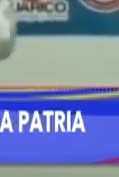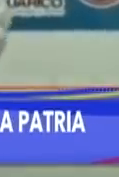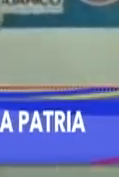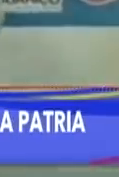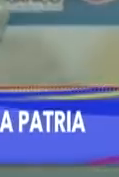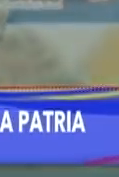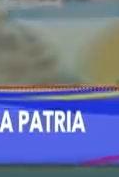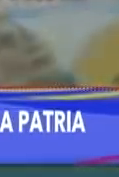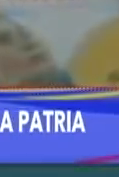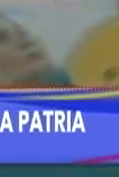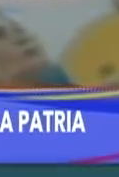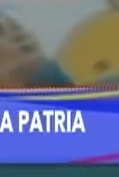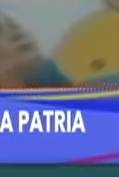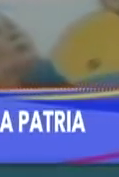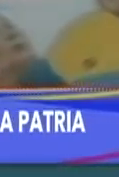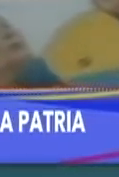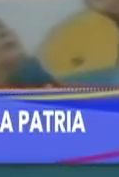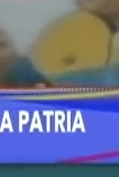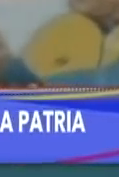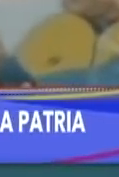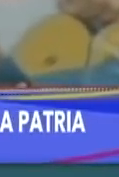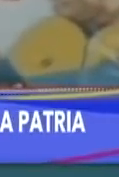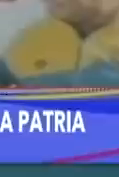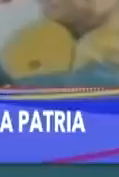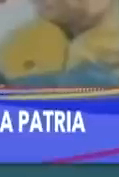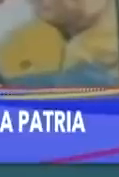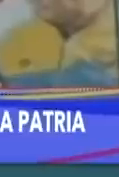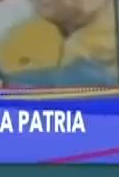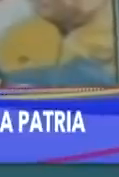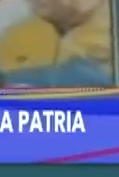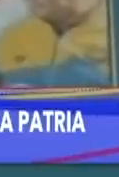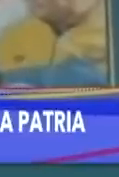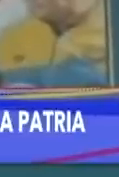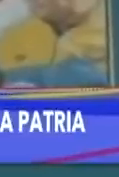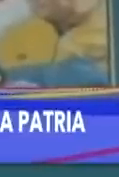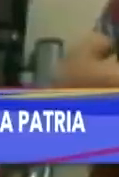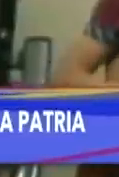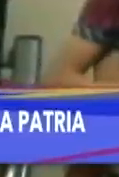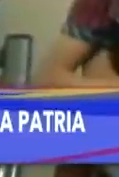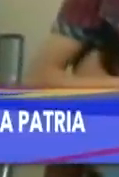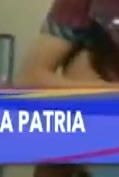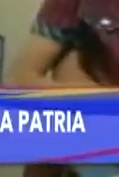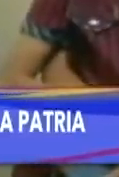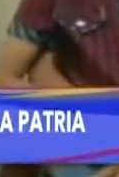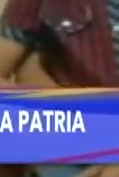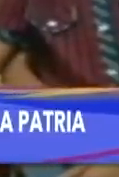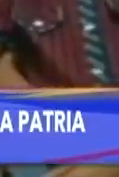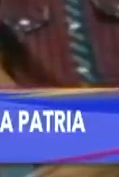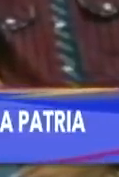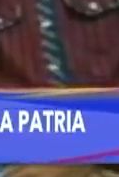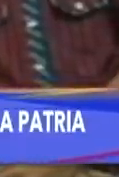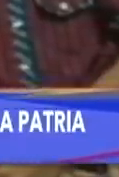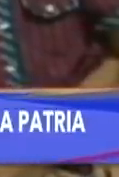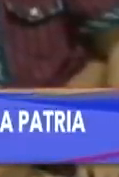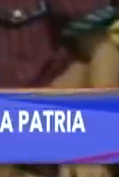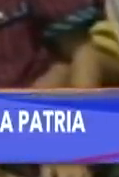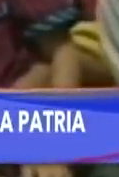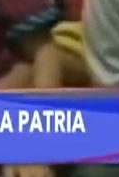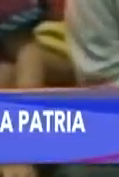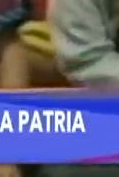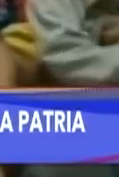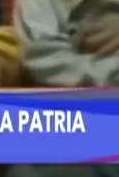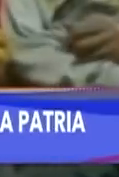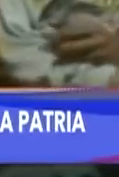de atención integral, presidente, que va a atender cerca de 1.600 personas de los estados